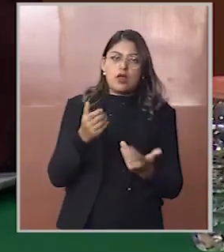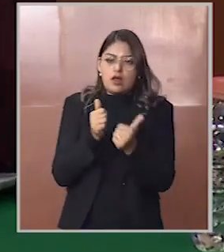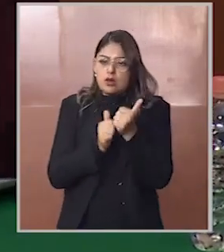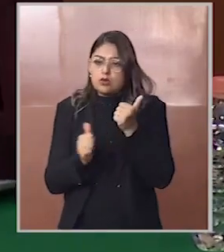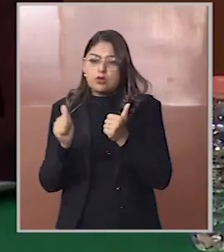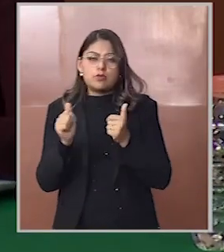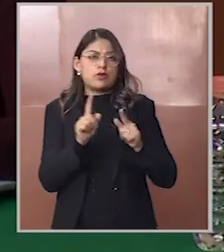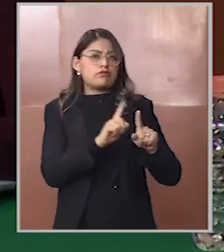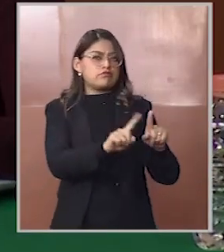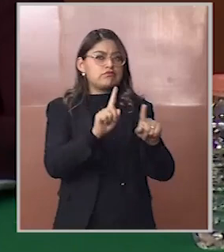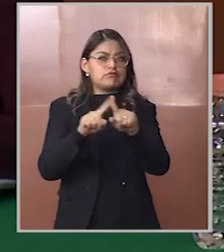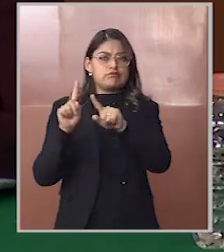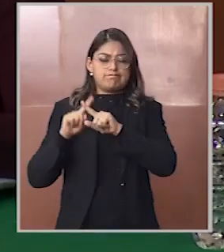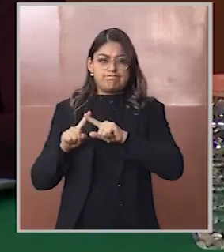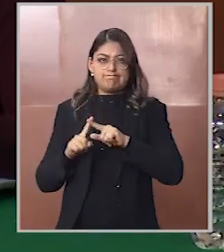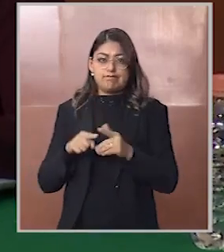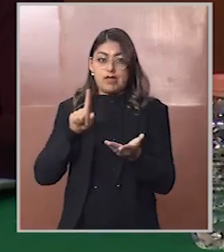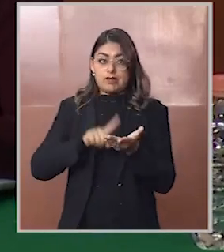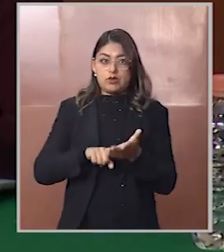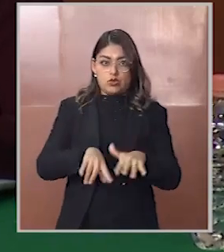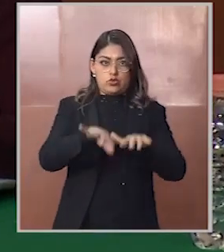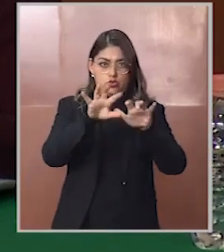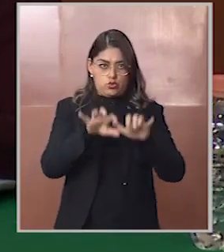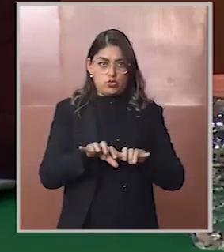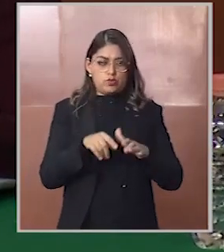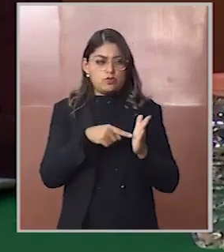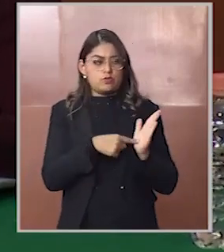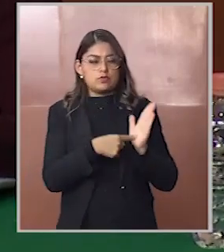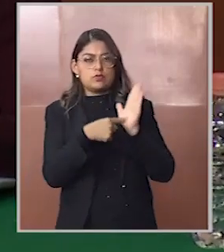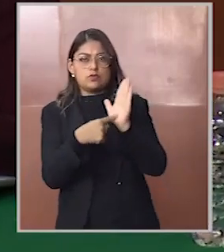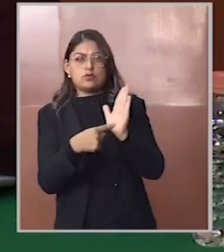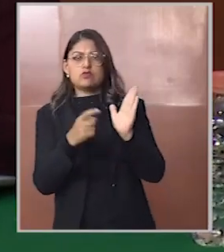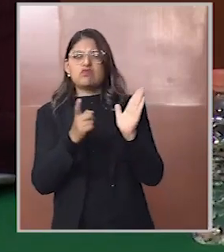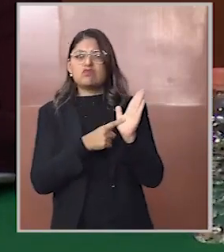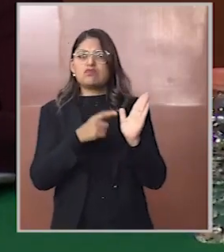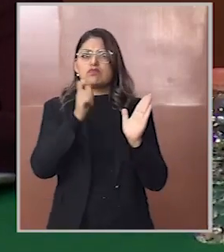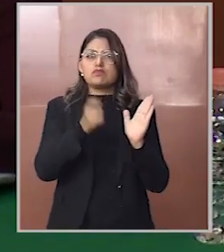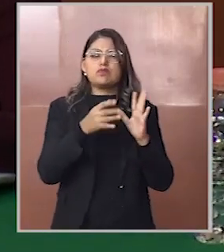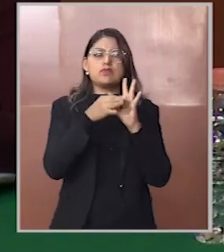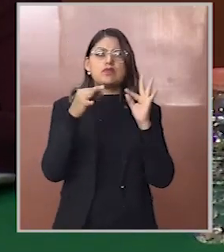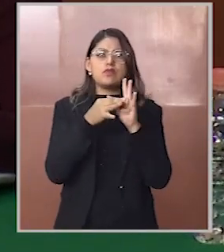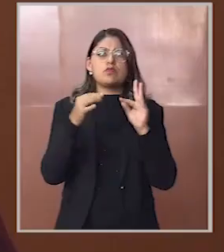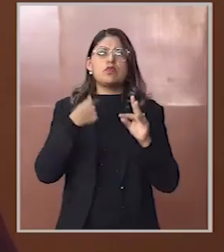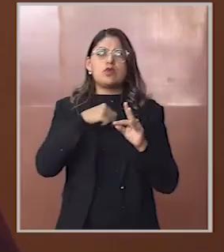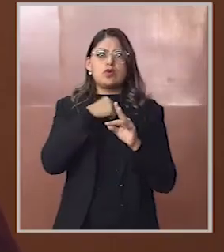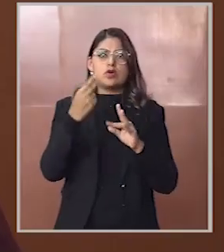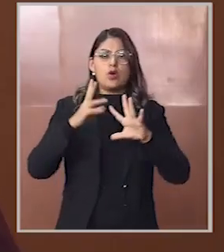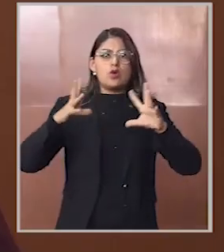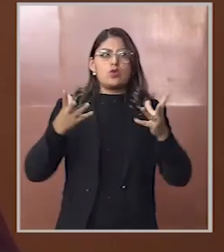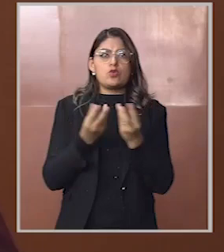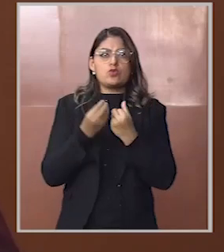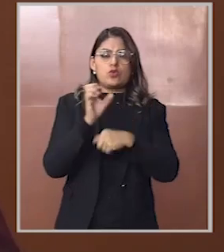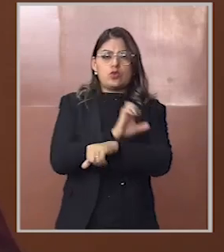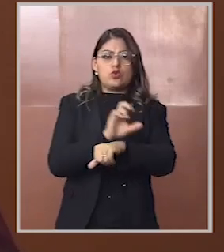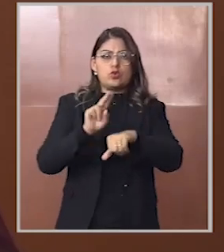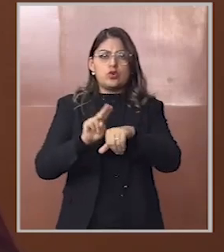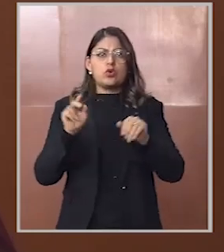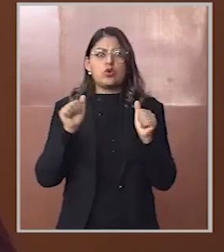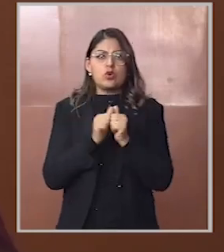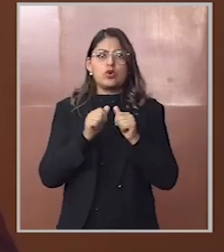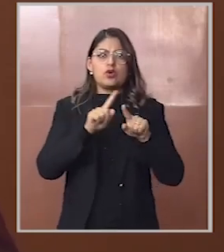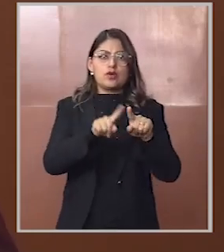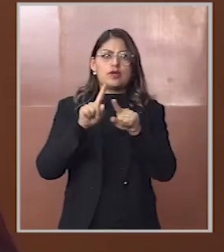etcétera dejan claro estos documentos que no debemos perder de vista la coexistencia y posibilidad de coordinación de los